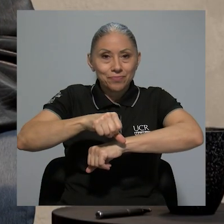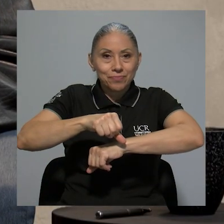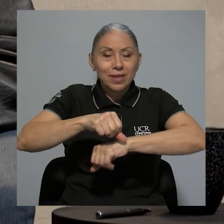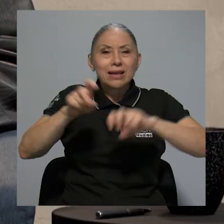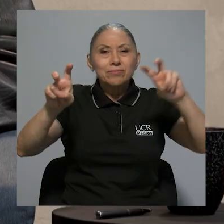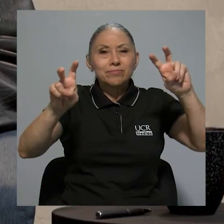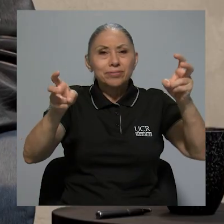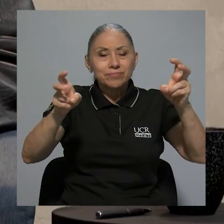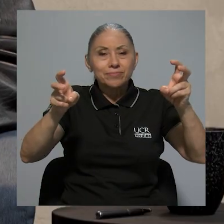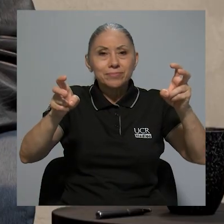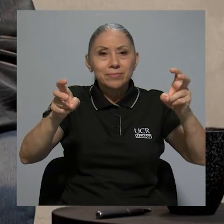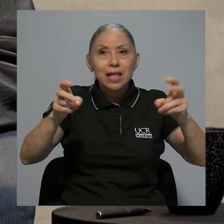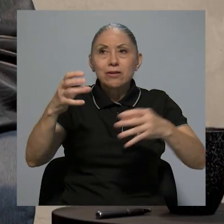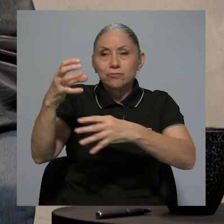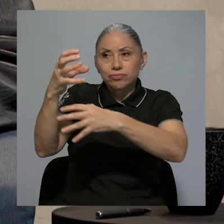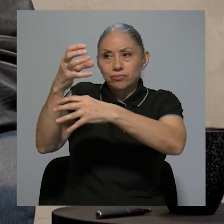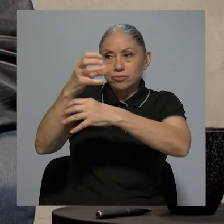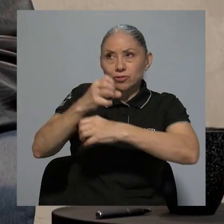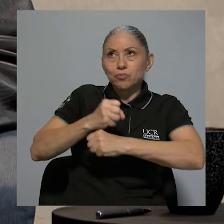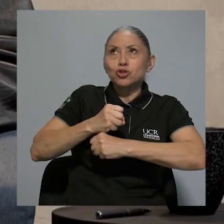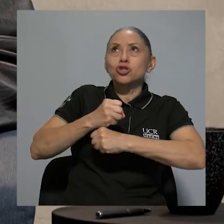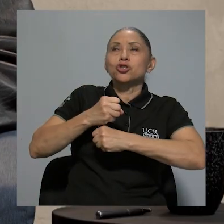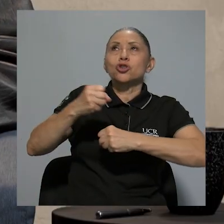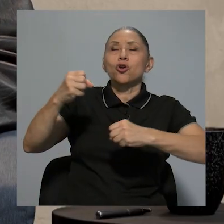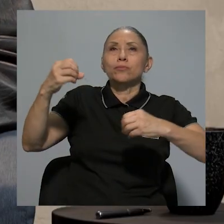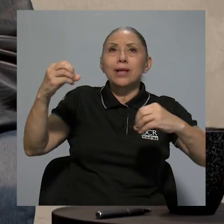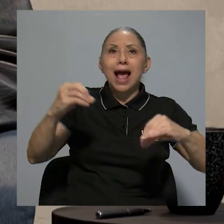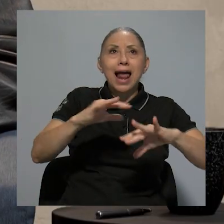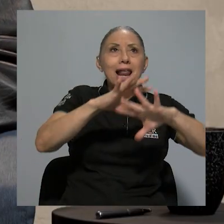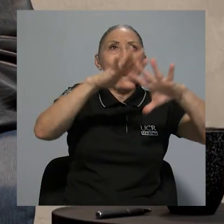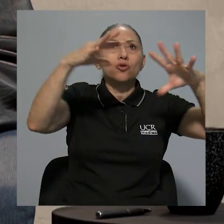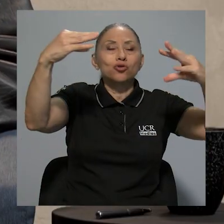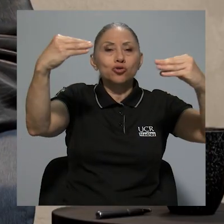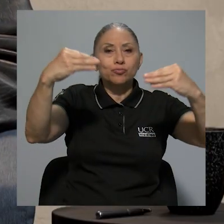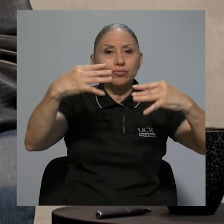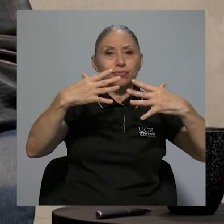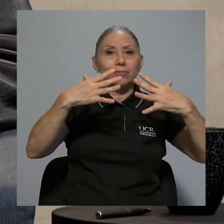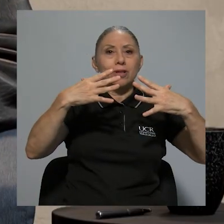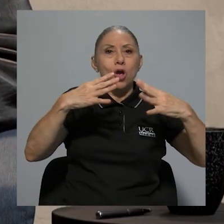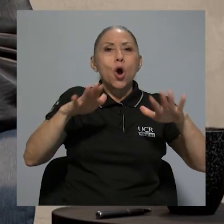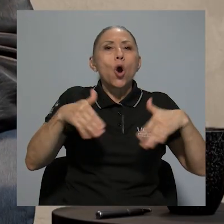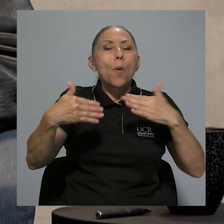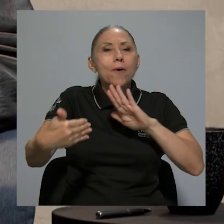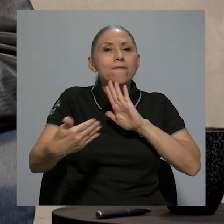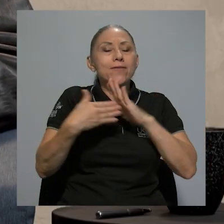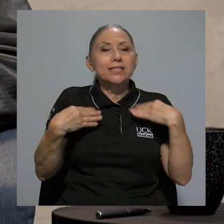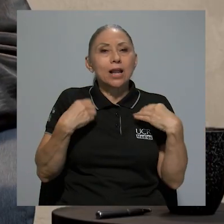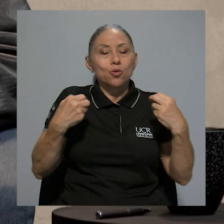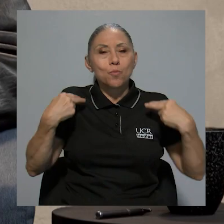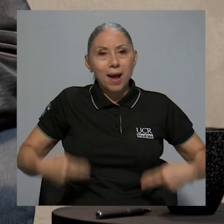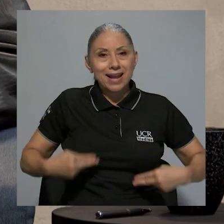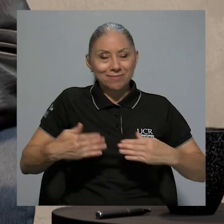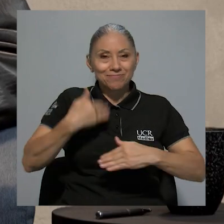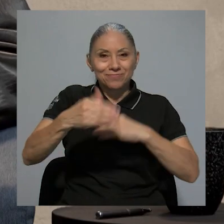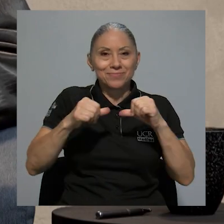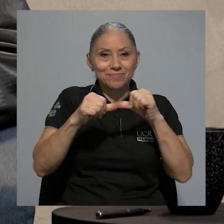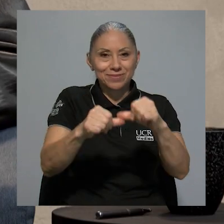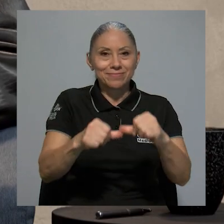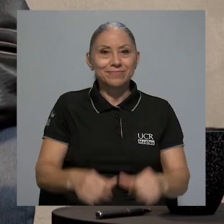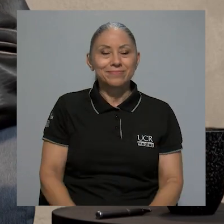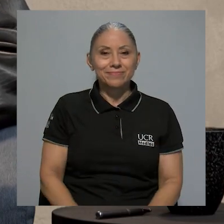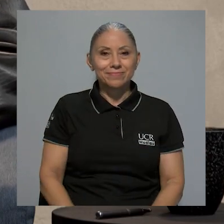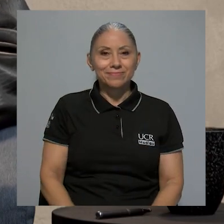Arquitectura, sobre la exposición a la luz en la salud humana. Ya regresamos.